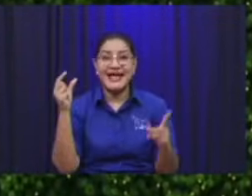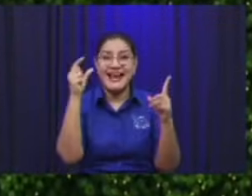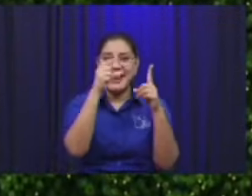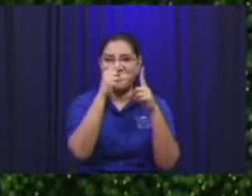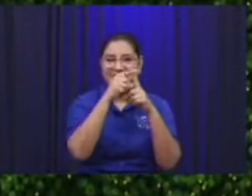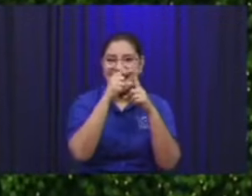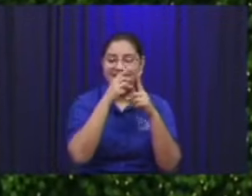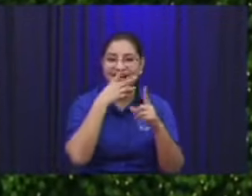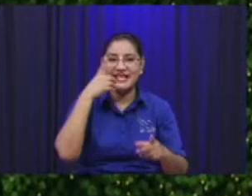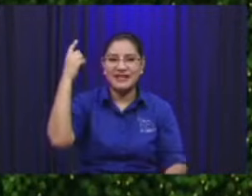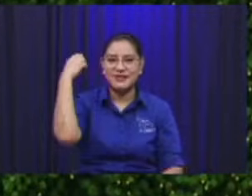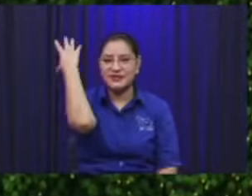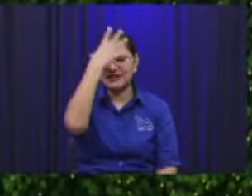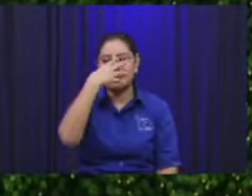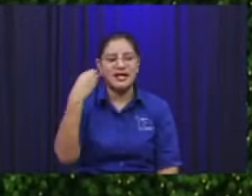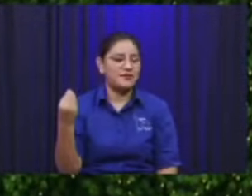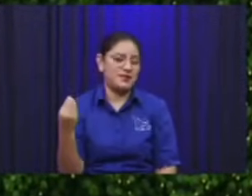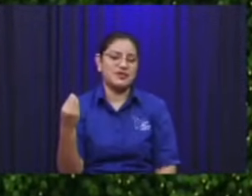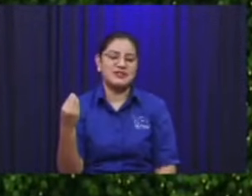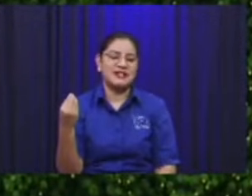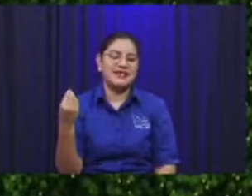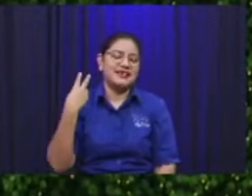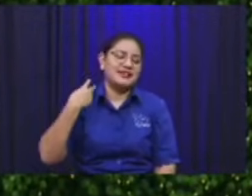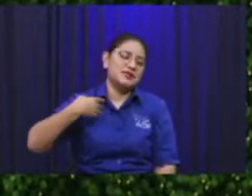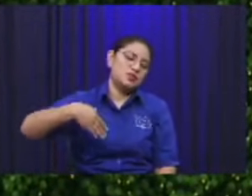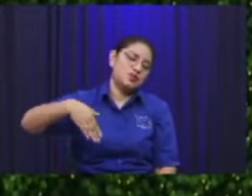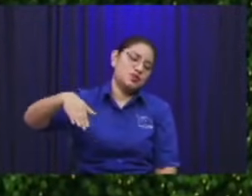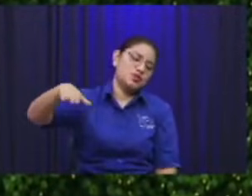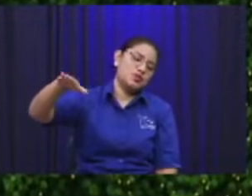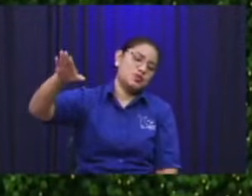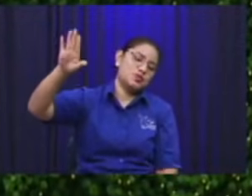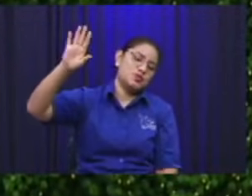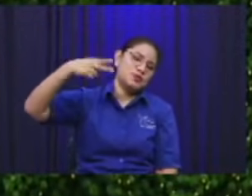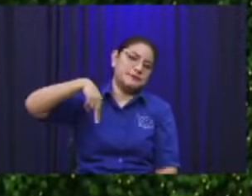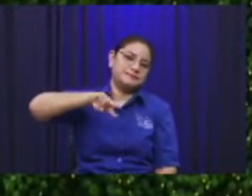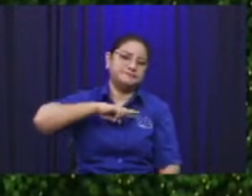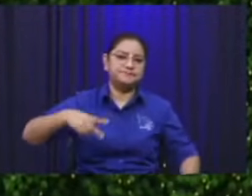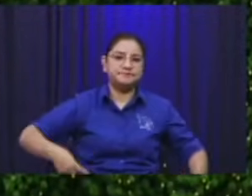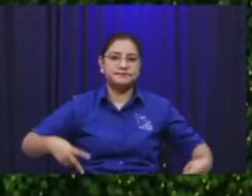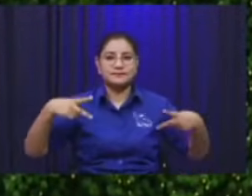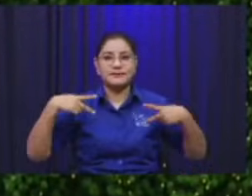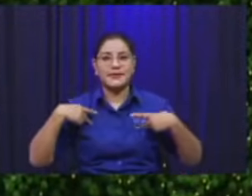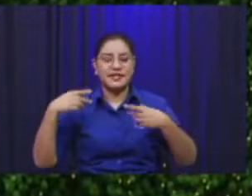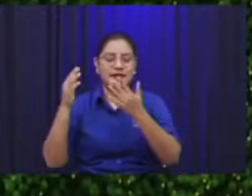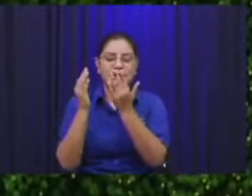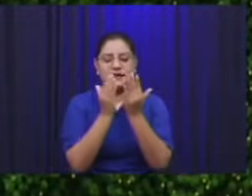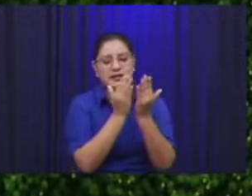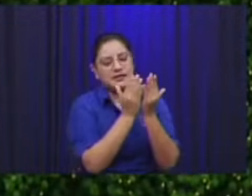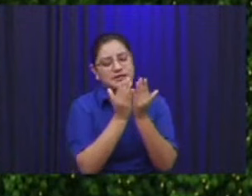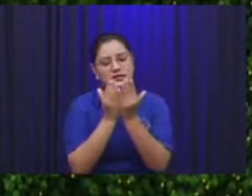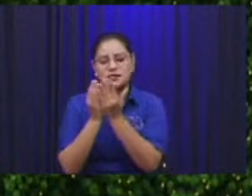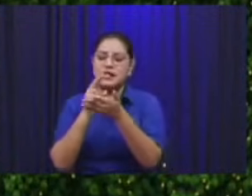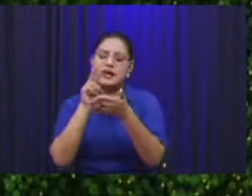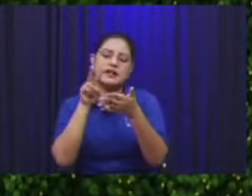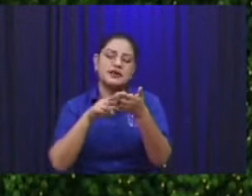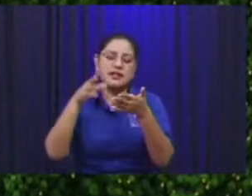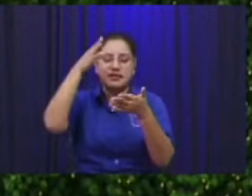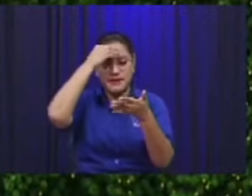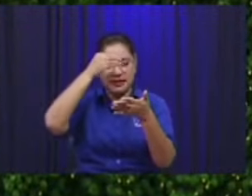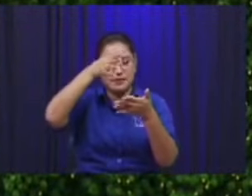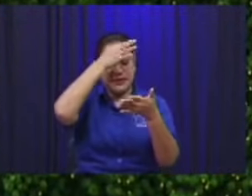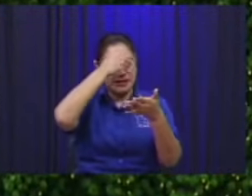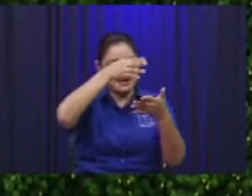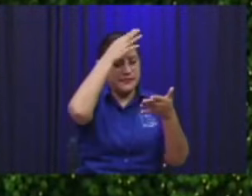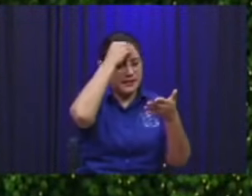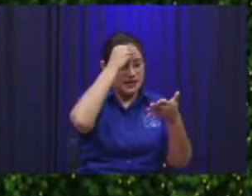hermano va a pasar toda nuestra vida y la vamos a pasar estudiando y leyendo y aprendiendo